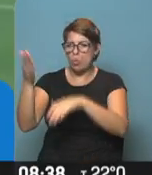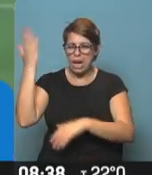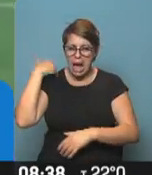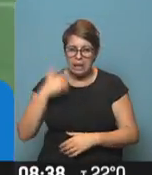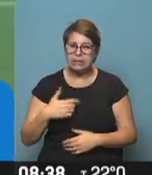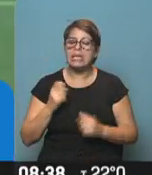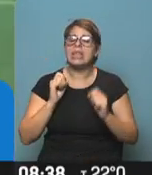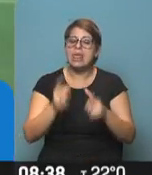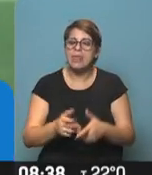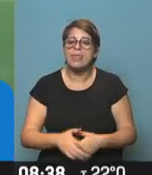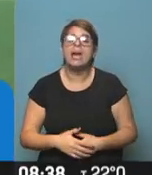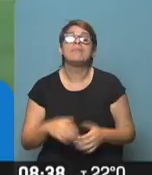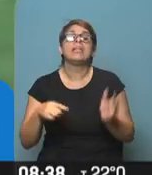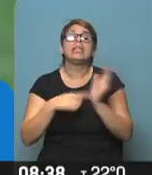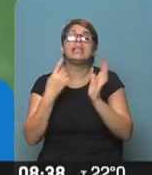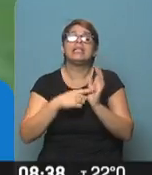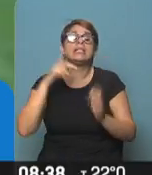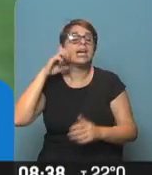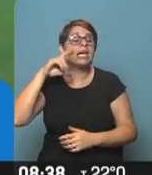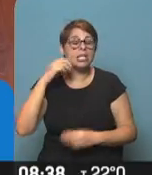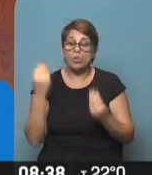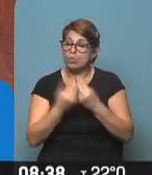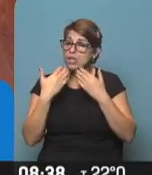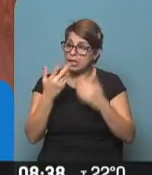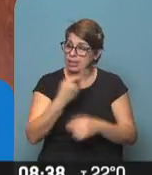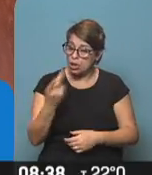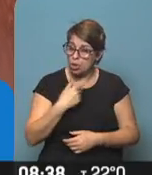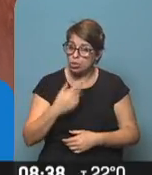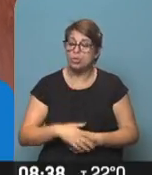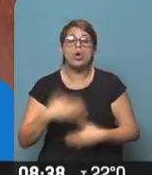generar entonces una equidad de género muchas gracias a los dos y las seguimos seguimos todos estos temas que son importantes ahora